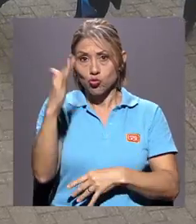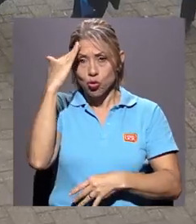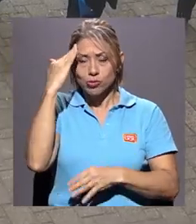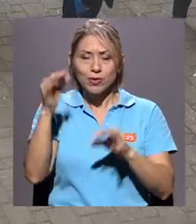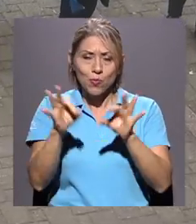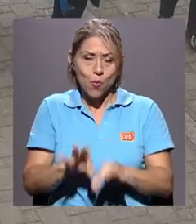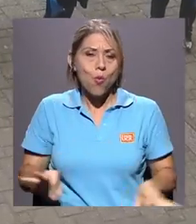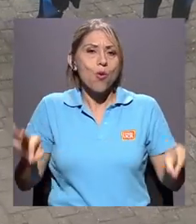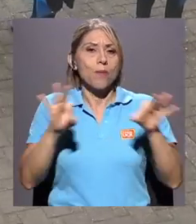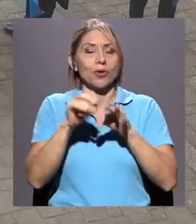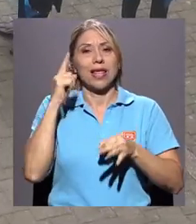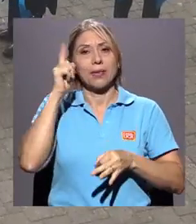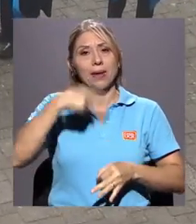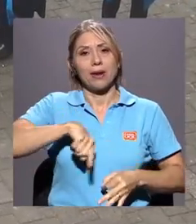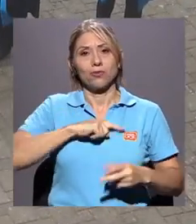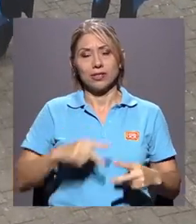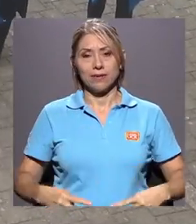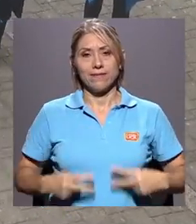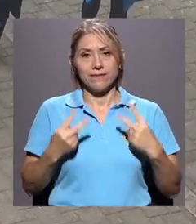de saxofonista.